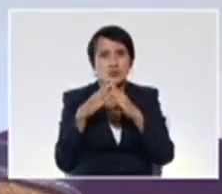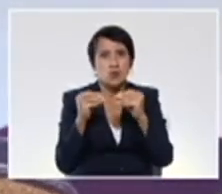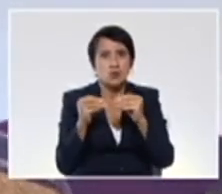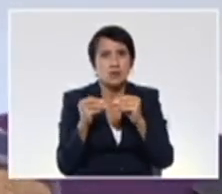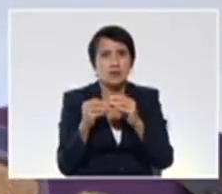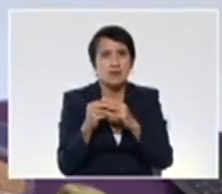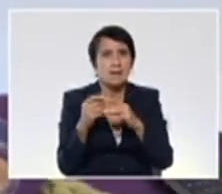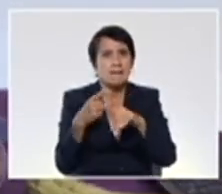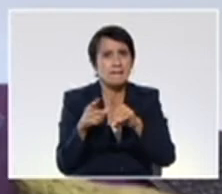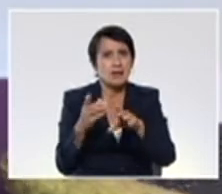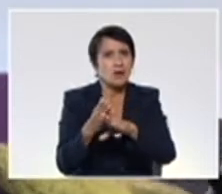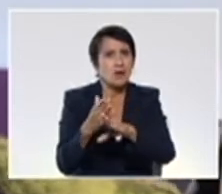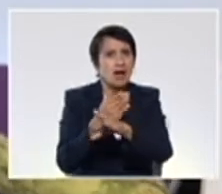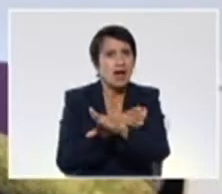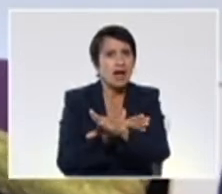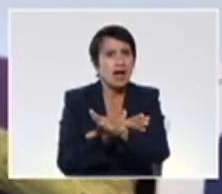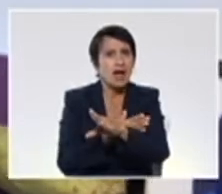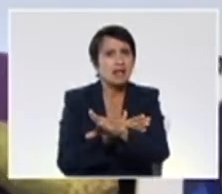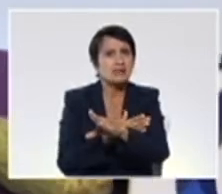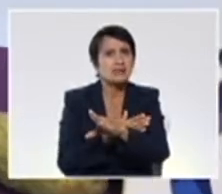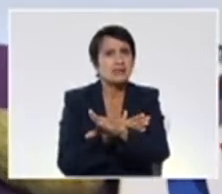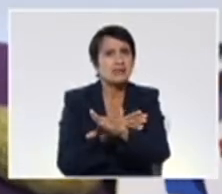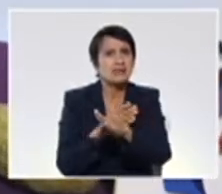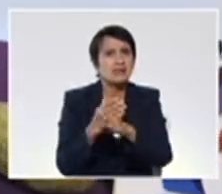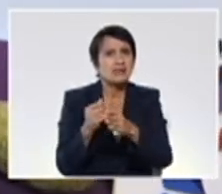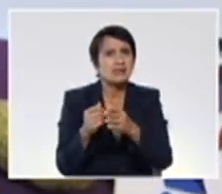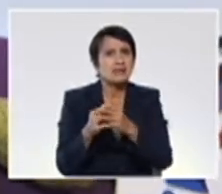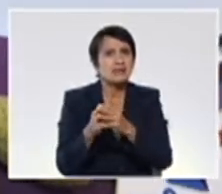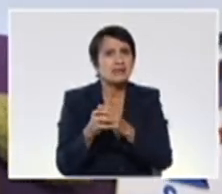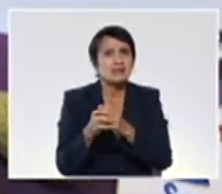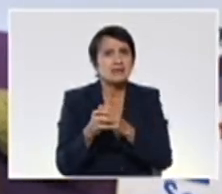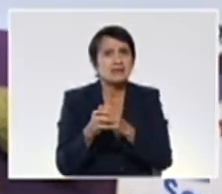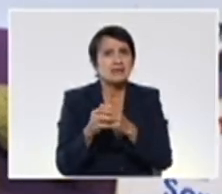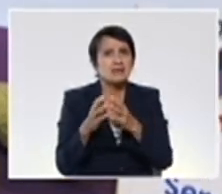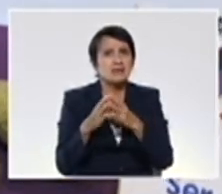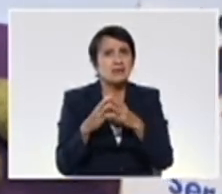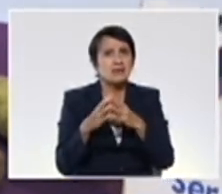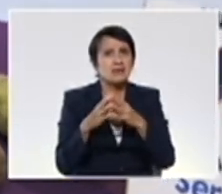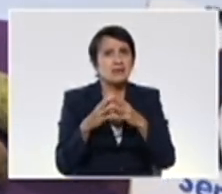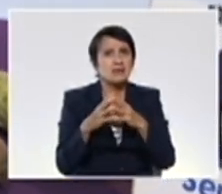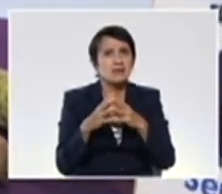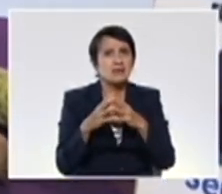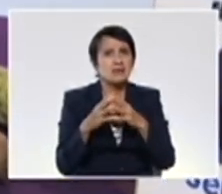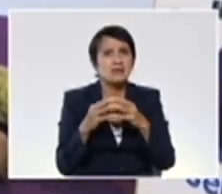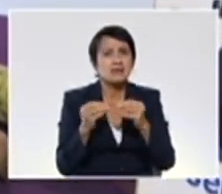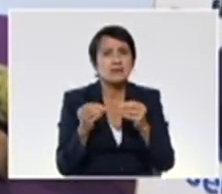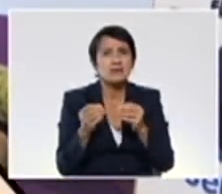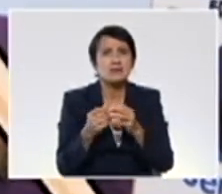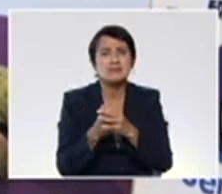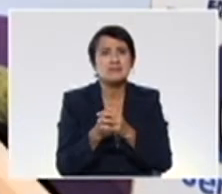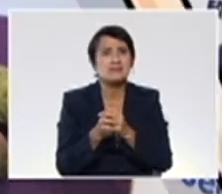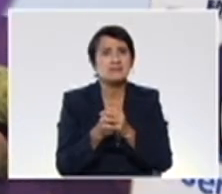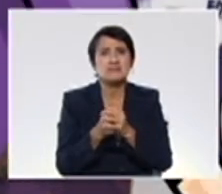potencialidades. Pero antes de avanzar, quiero invitarlos a visualizar el video de lengua de señas venezolana.